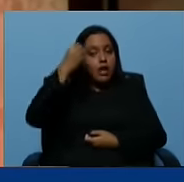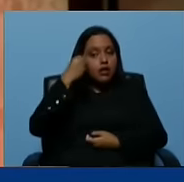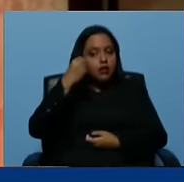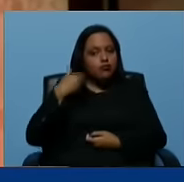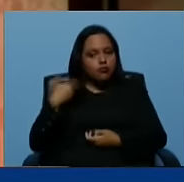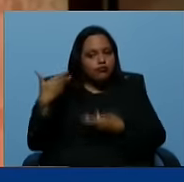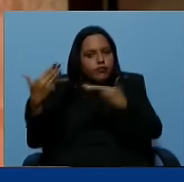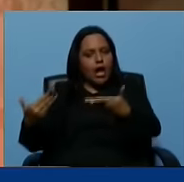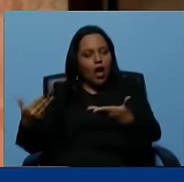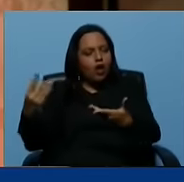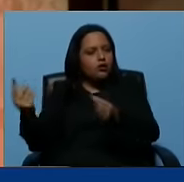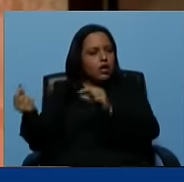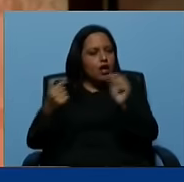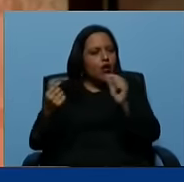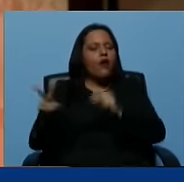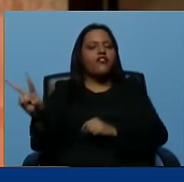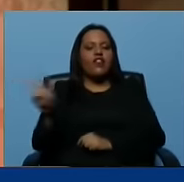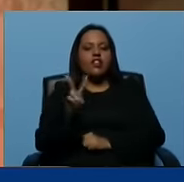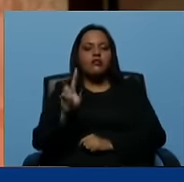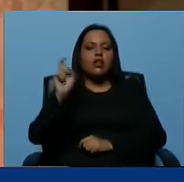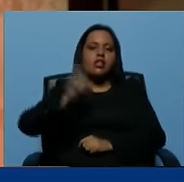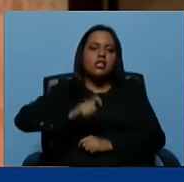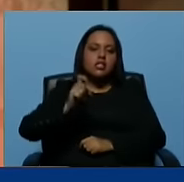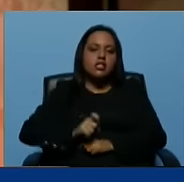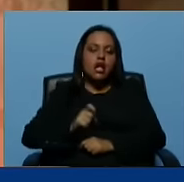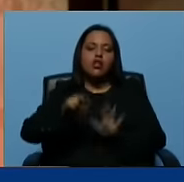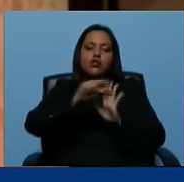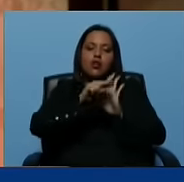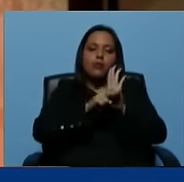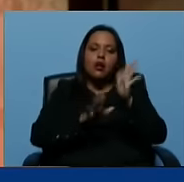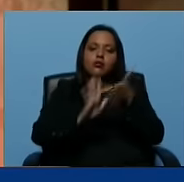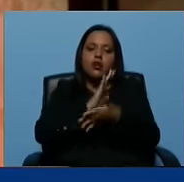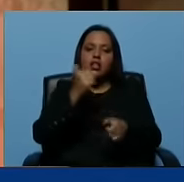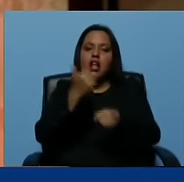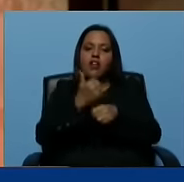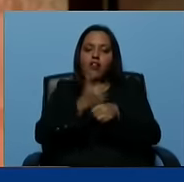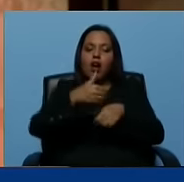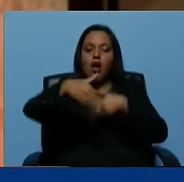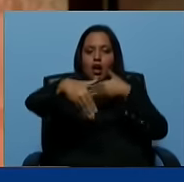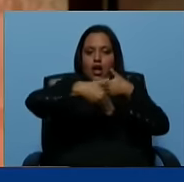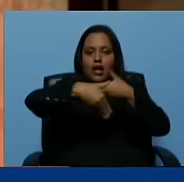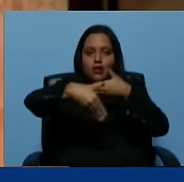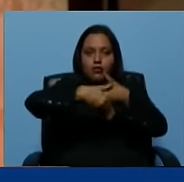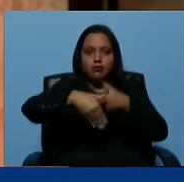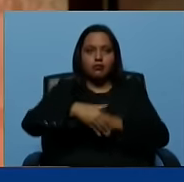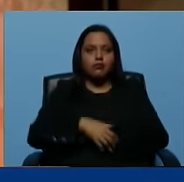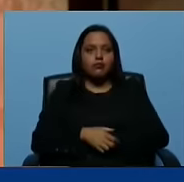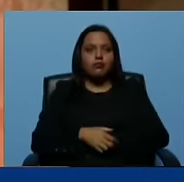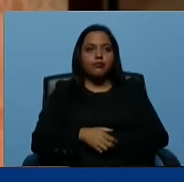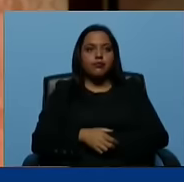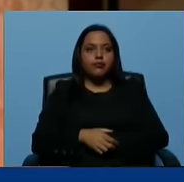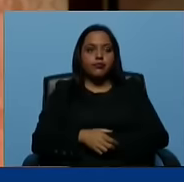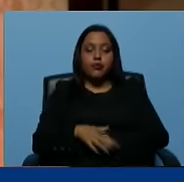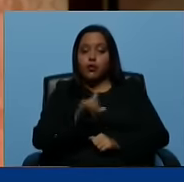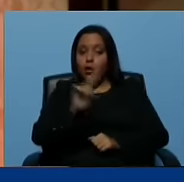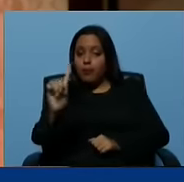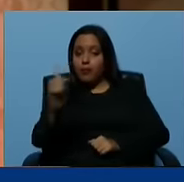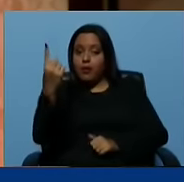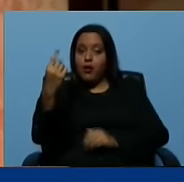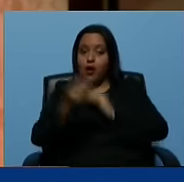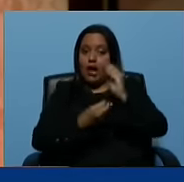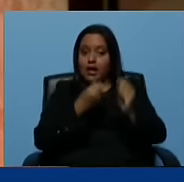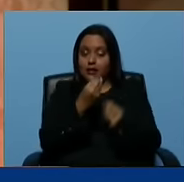discusión, que Venezuela necesita reglamentar el funcionamiento de las redes sociales. No somos los pioneros en ese